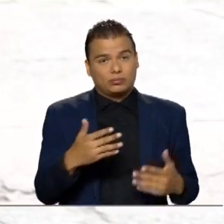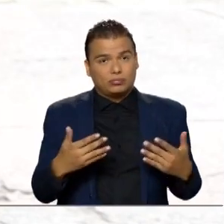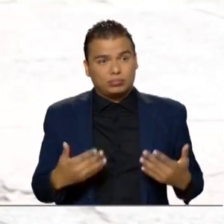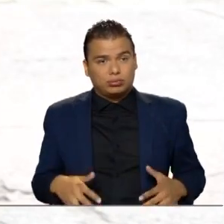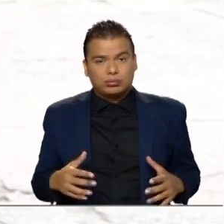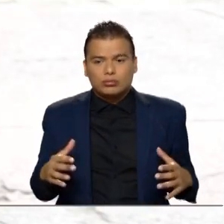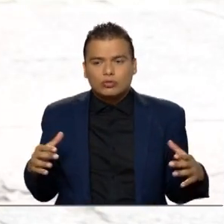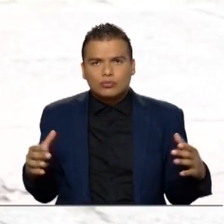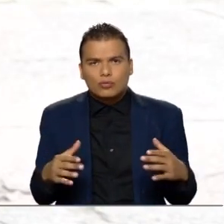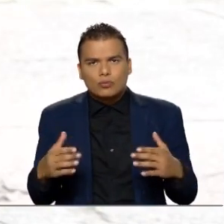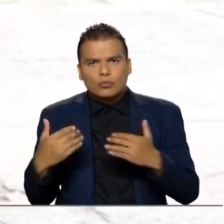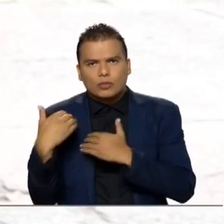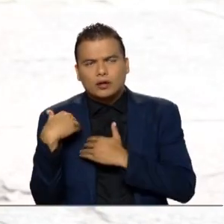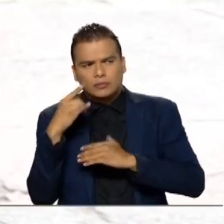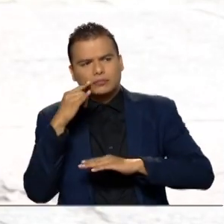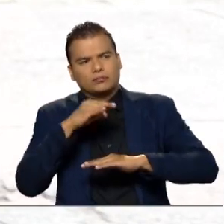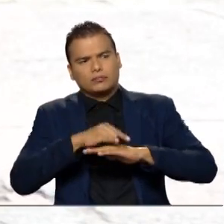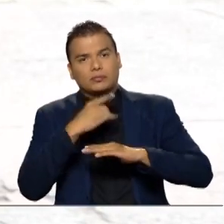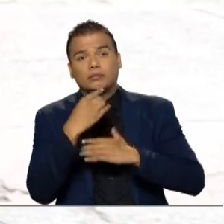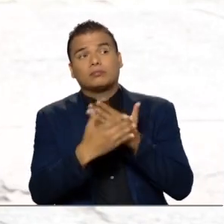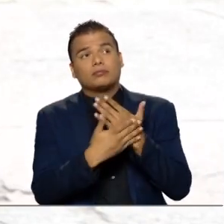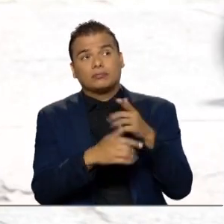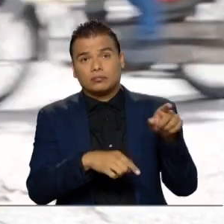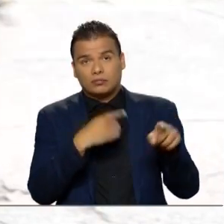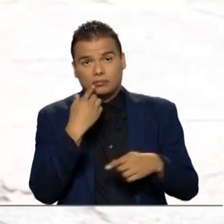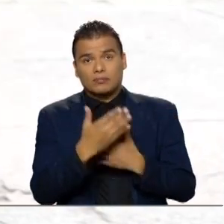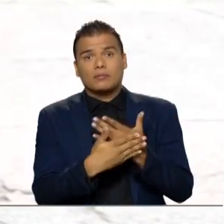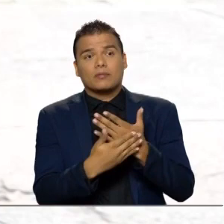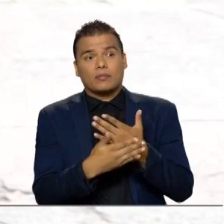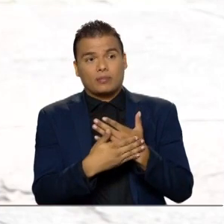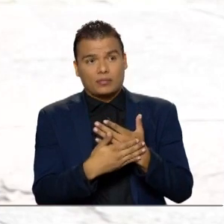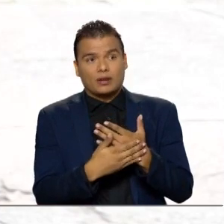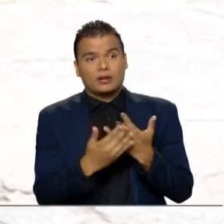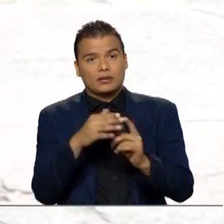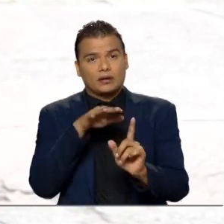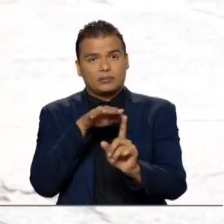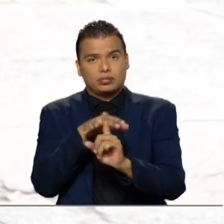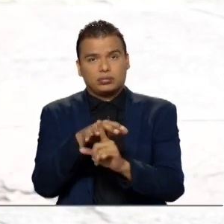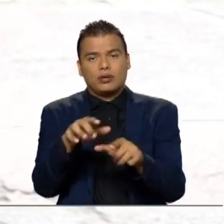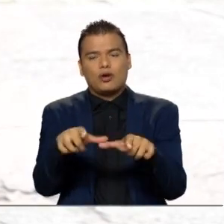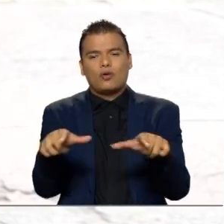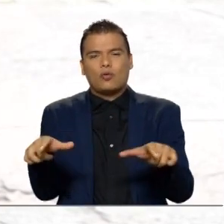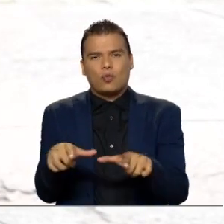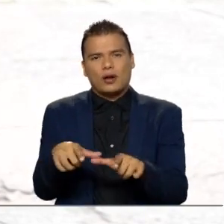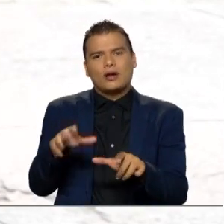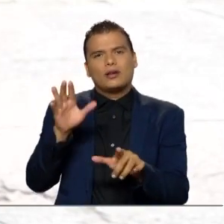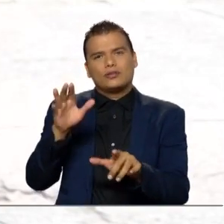Alejandría. Allí nos dicen que el río ya ha pasado o ha llegado a un balneario. De todas